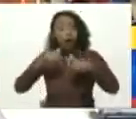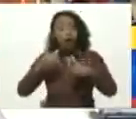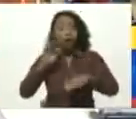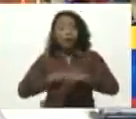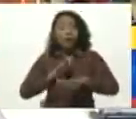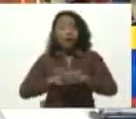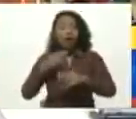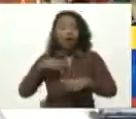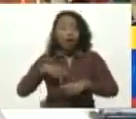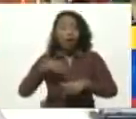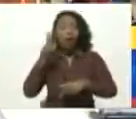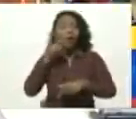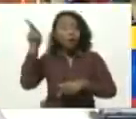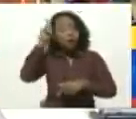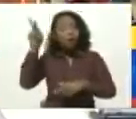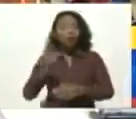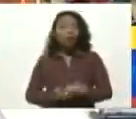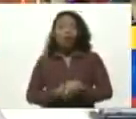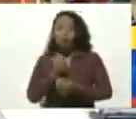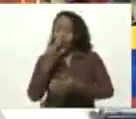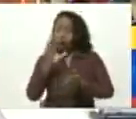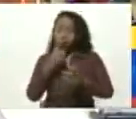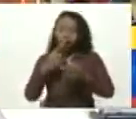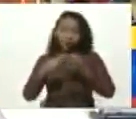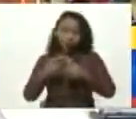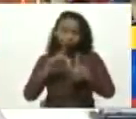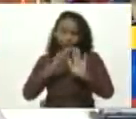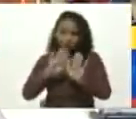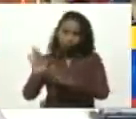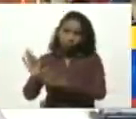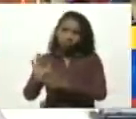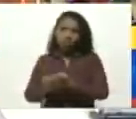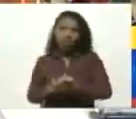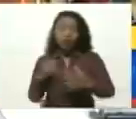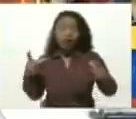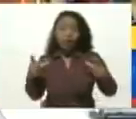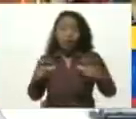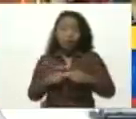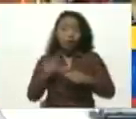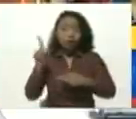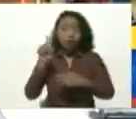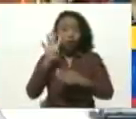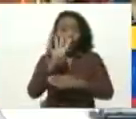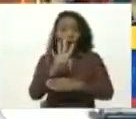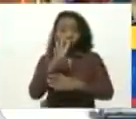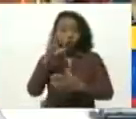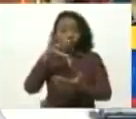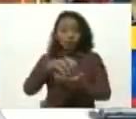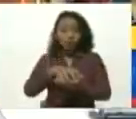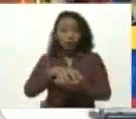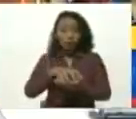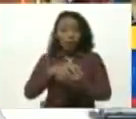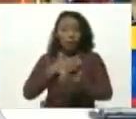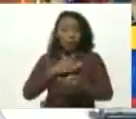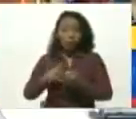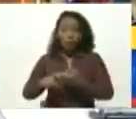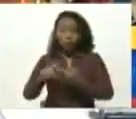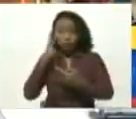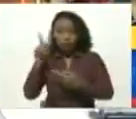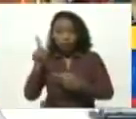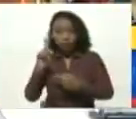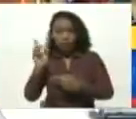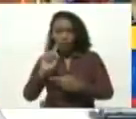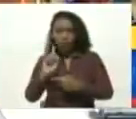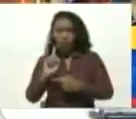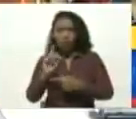pasaba Guaycaipuro. Bueno, si redujéramos esos 4 estados, Cilia, seguramente no sería